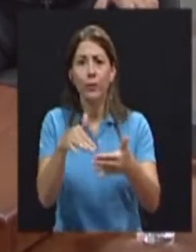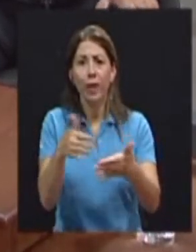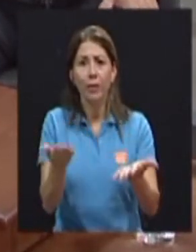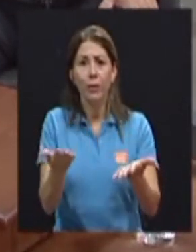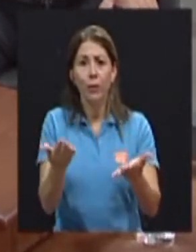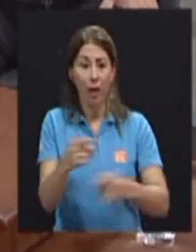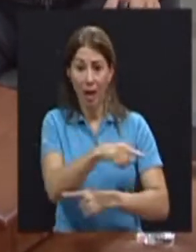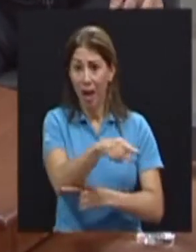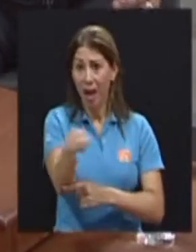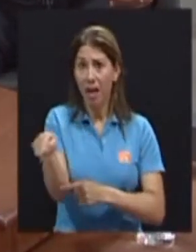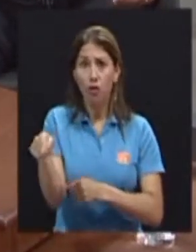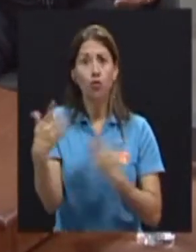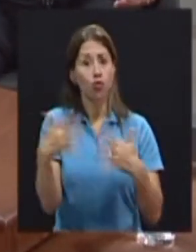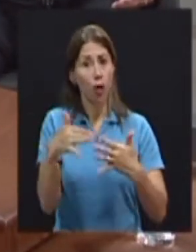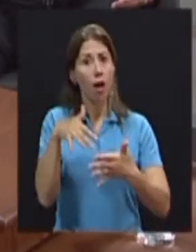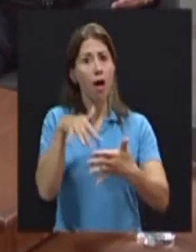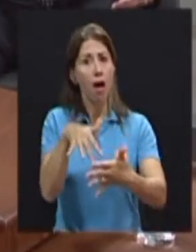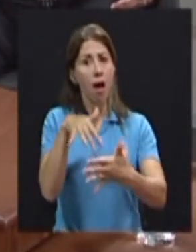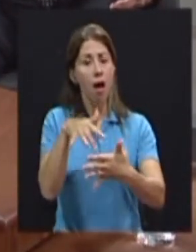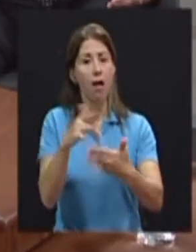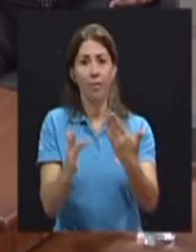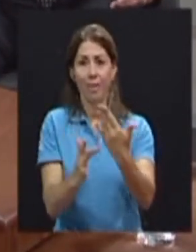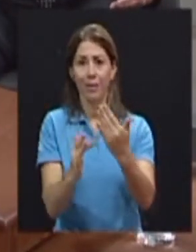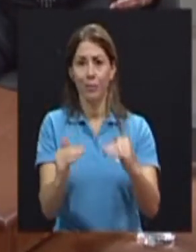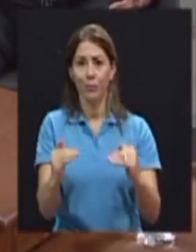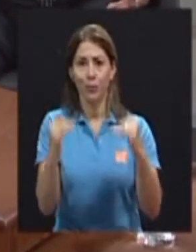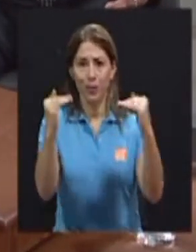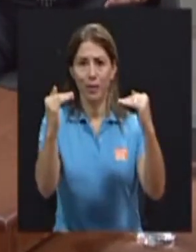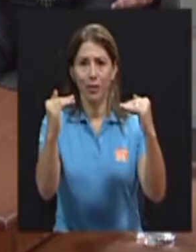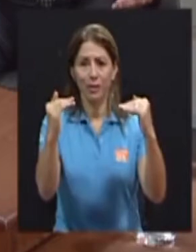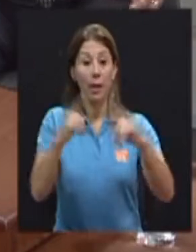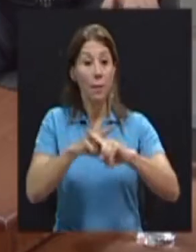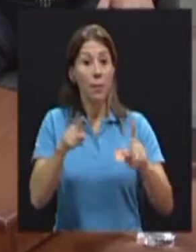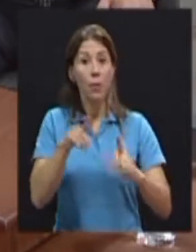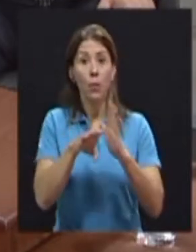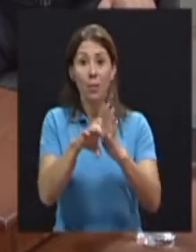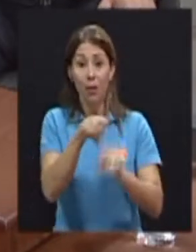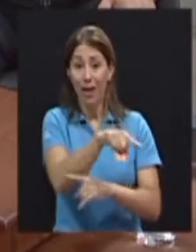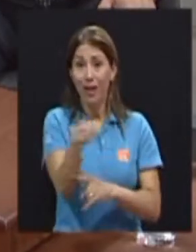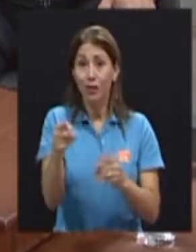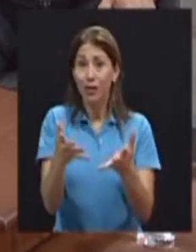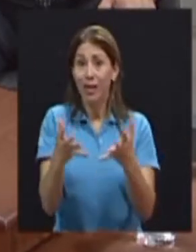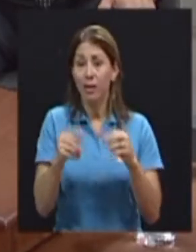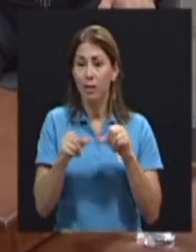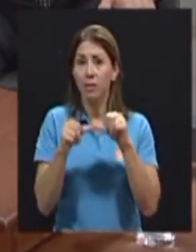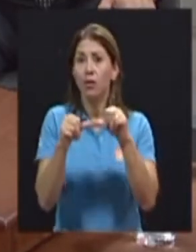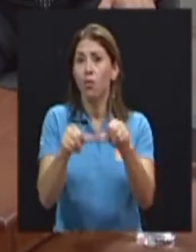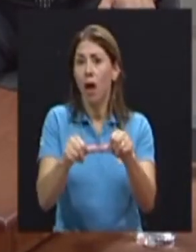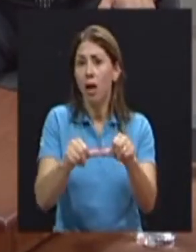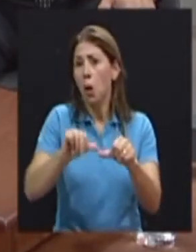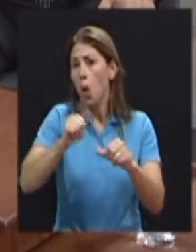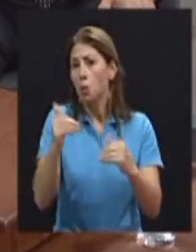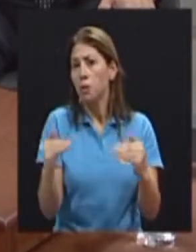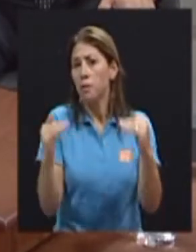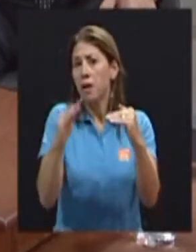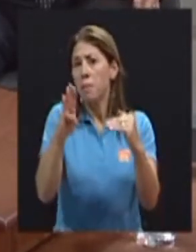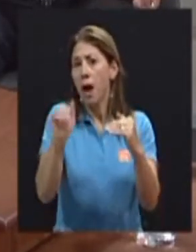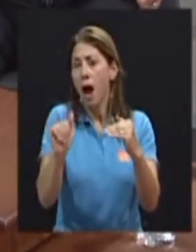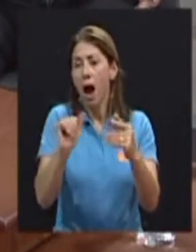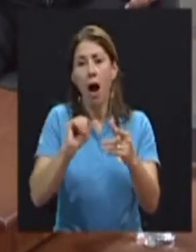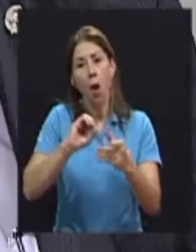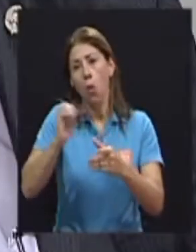como técnicos superiores, pero si ellos querían continuar a niveles superiores en el mundo académico no podían